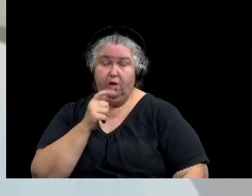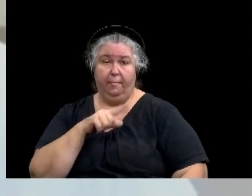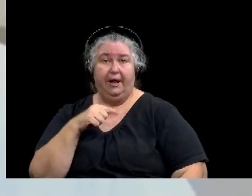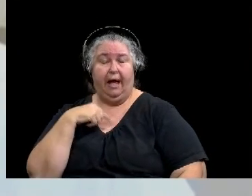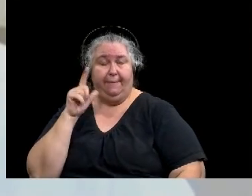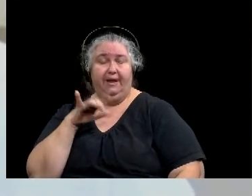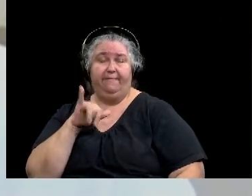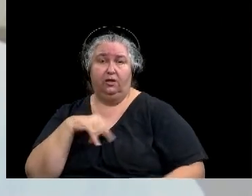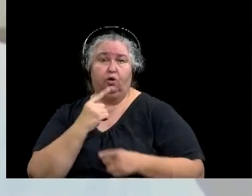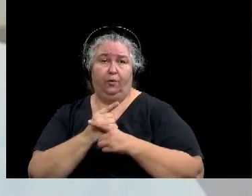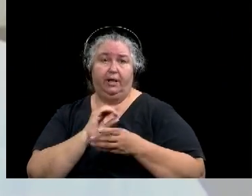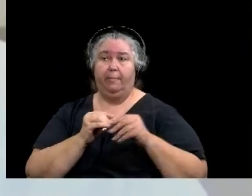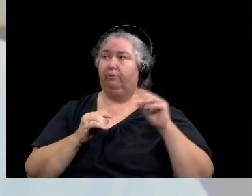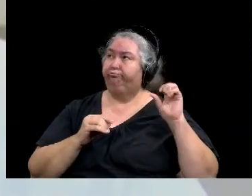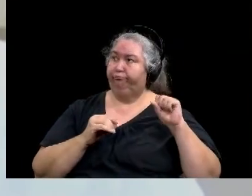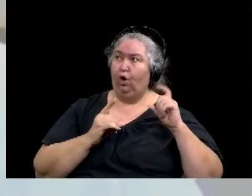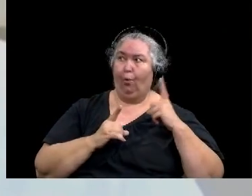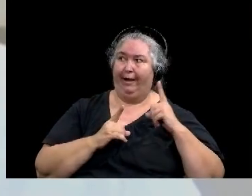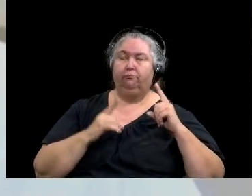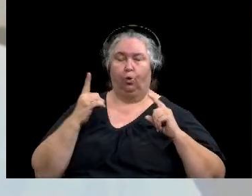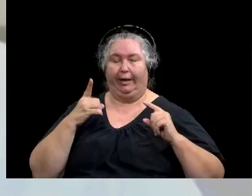yo creo que sí